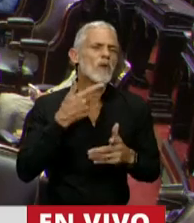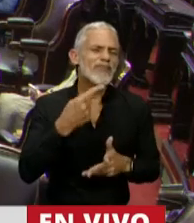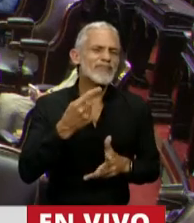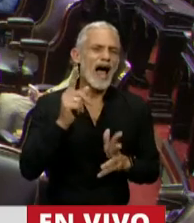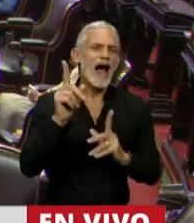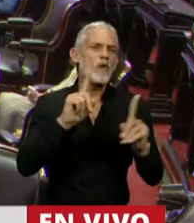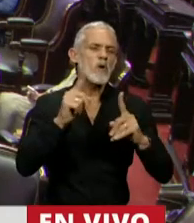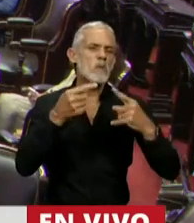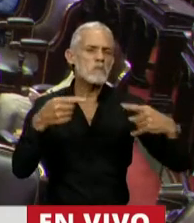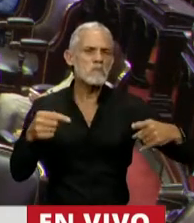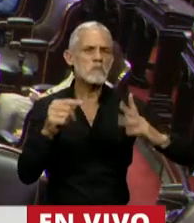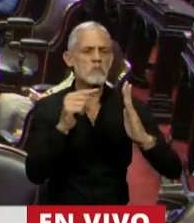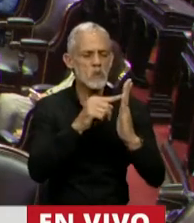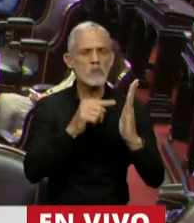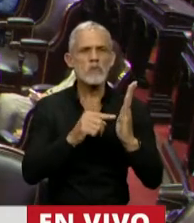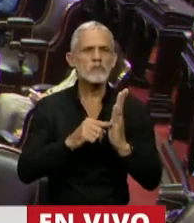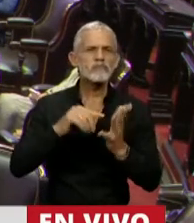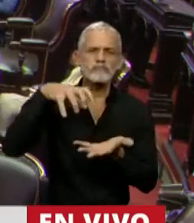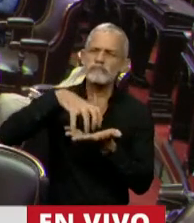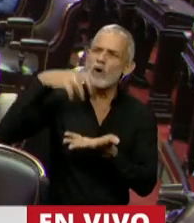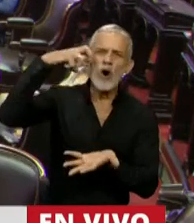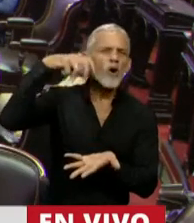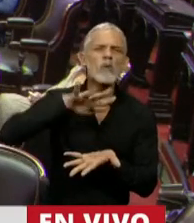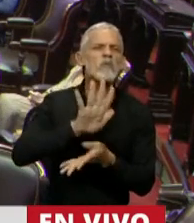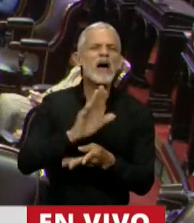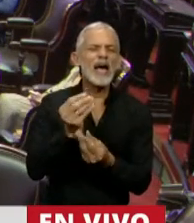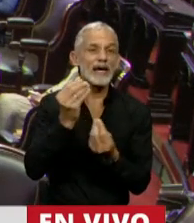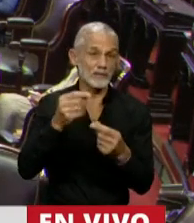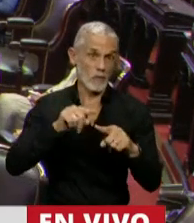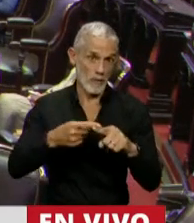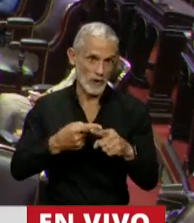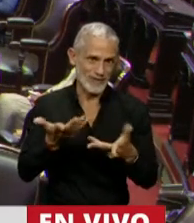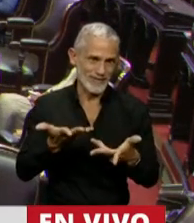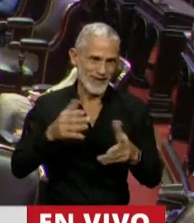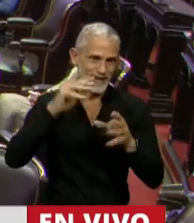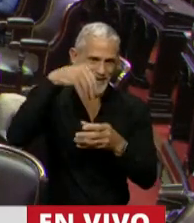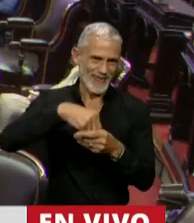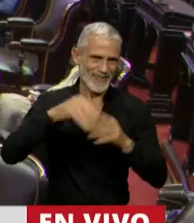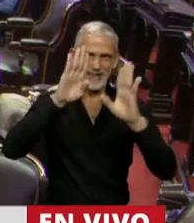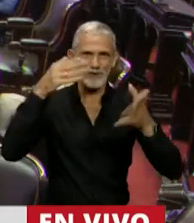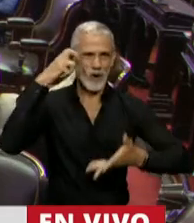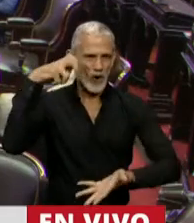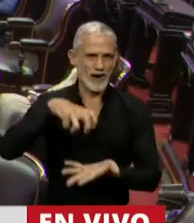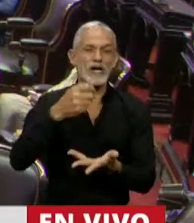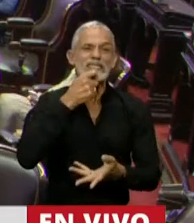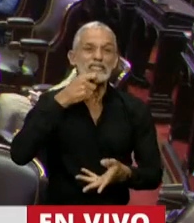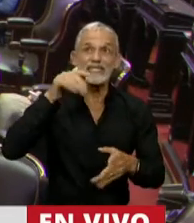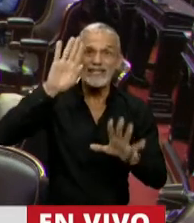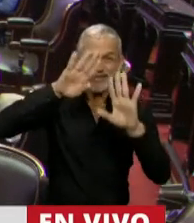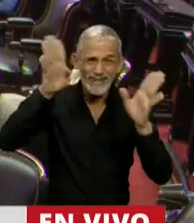ver con lo que significa esta casa que es la casa de la política si esto fuese un juzgado